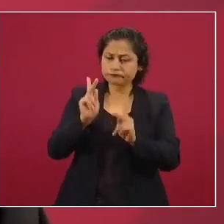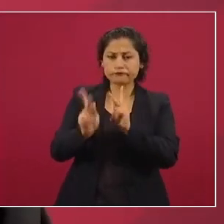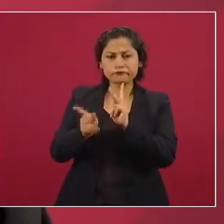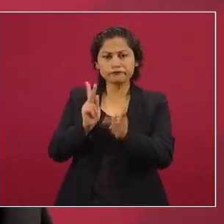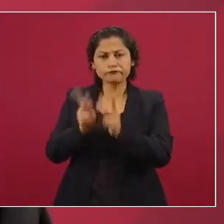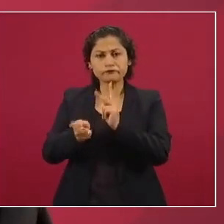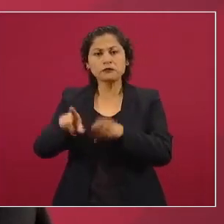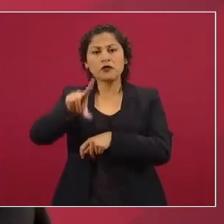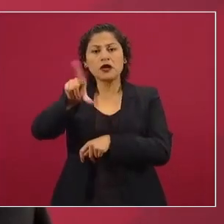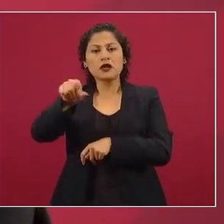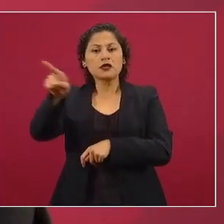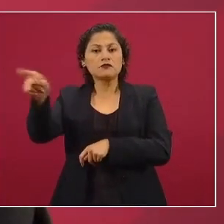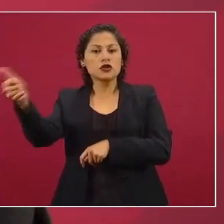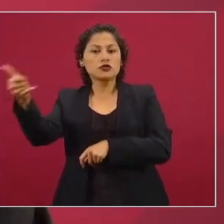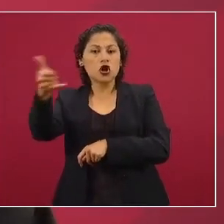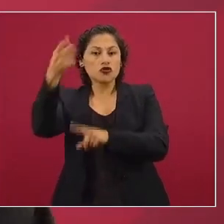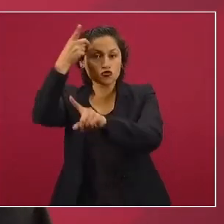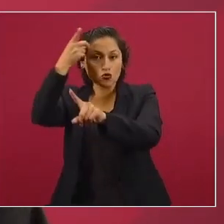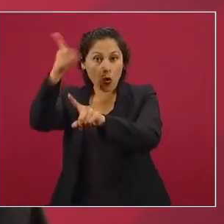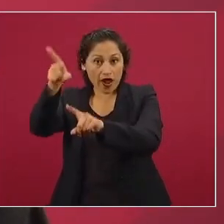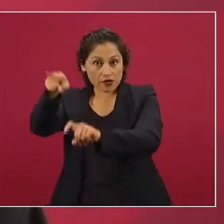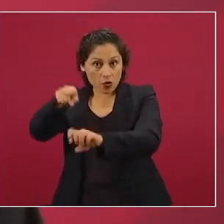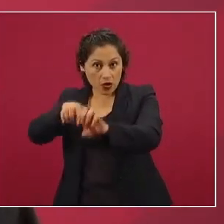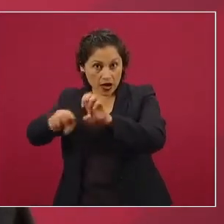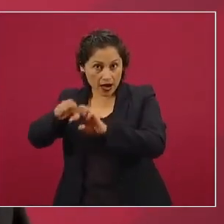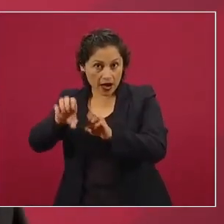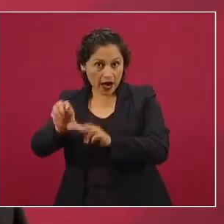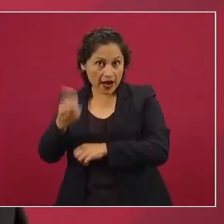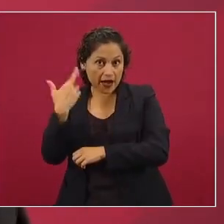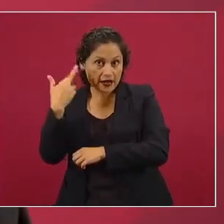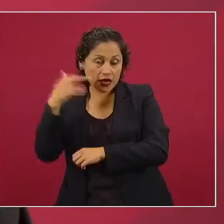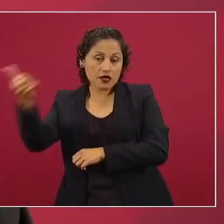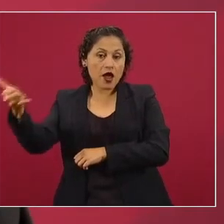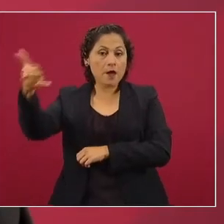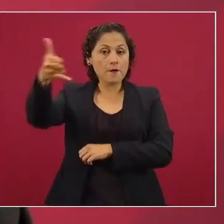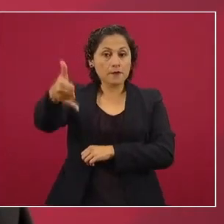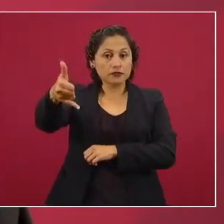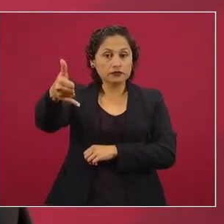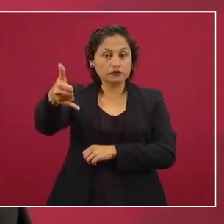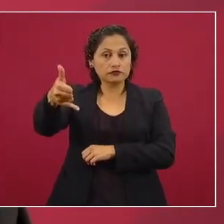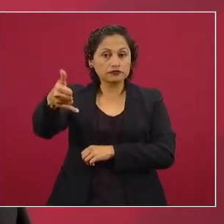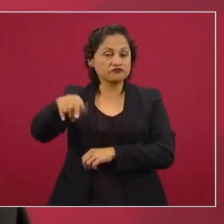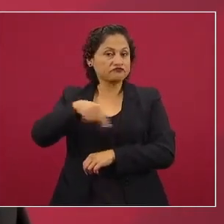del programa de radio para que me cortara.